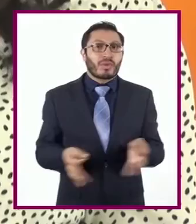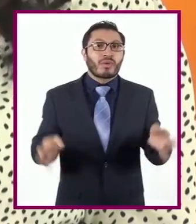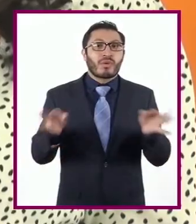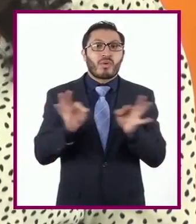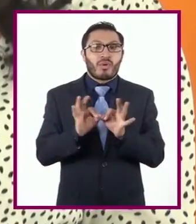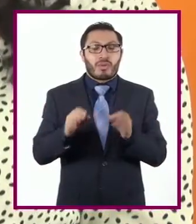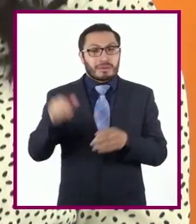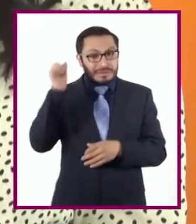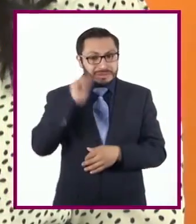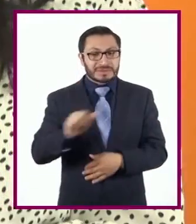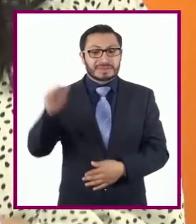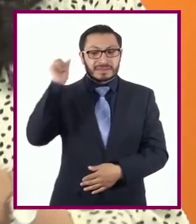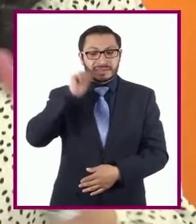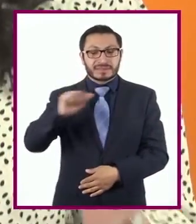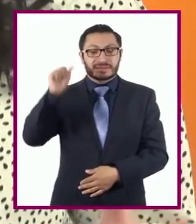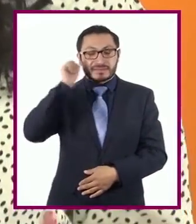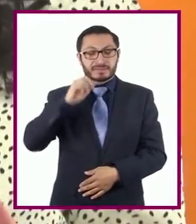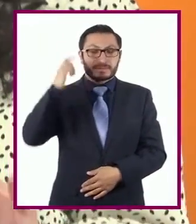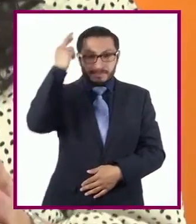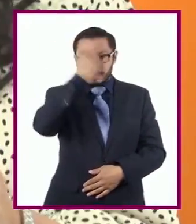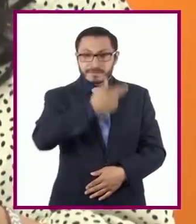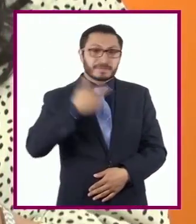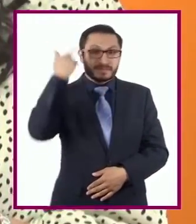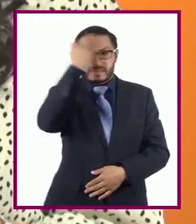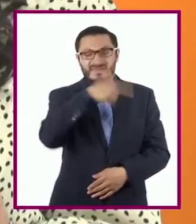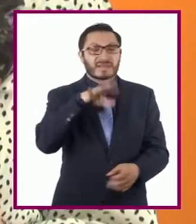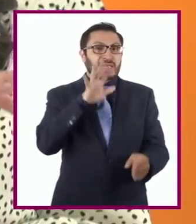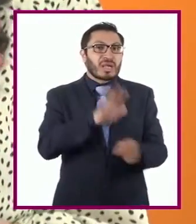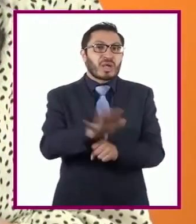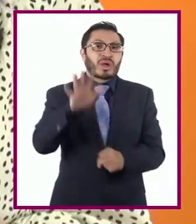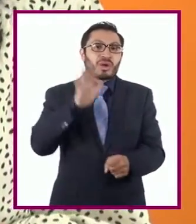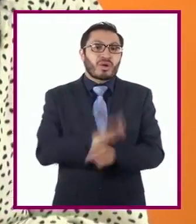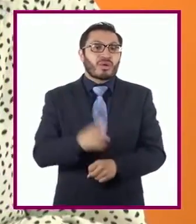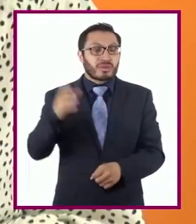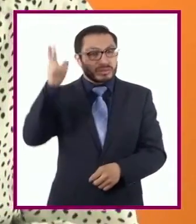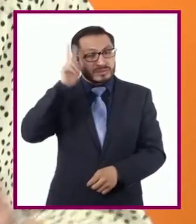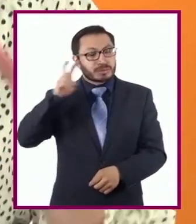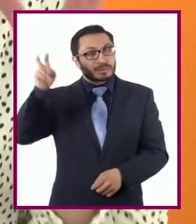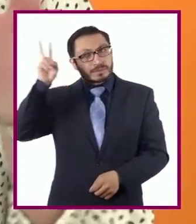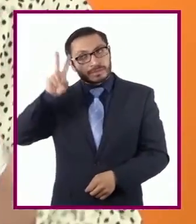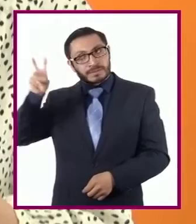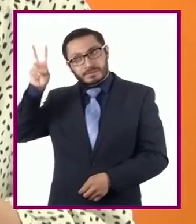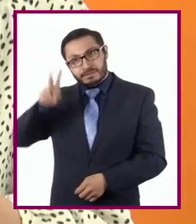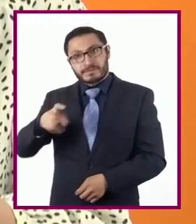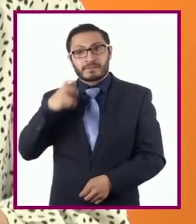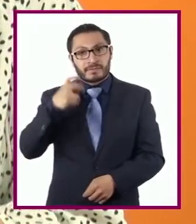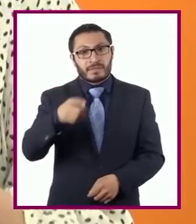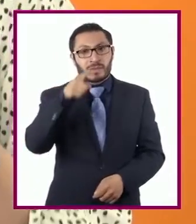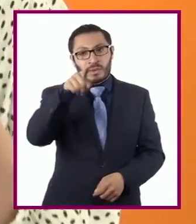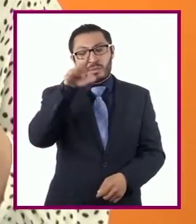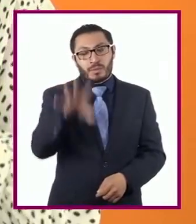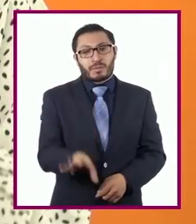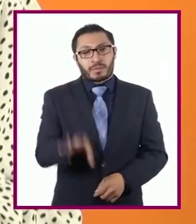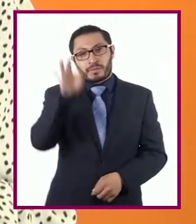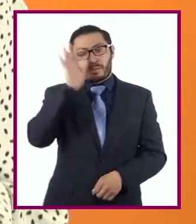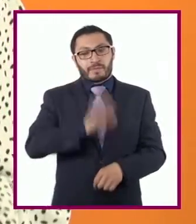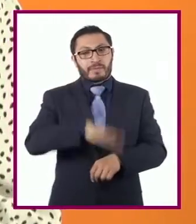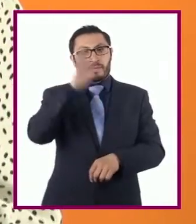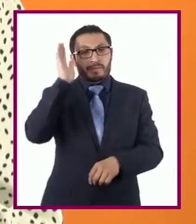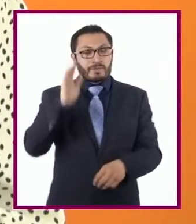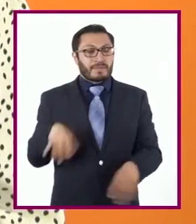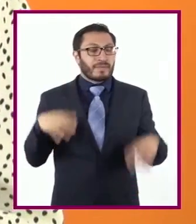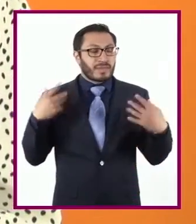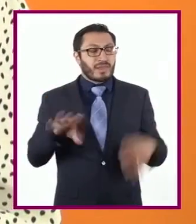que siempre revisen cuáles son todos los sueños que tienen y que de ahí elijan los que más